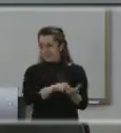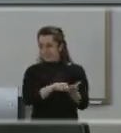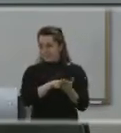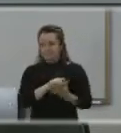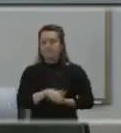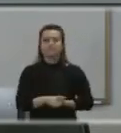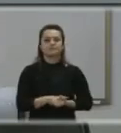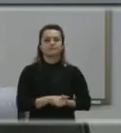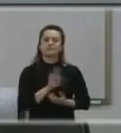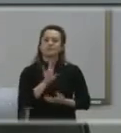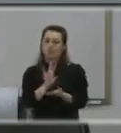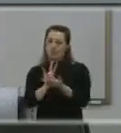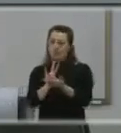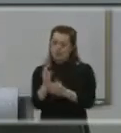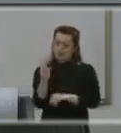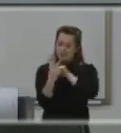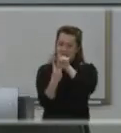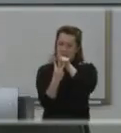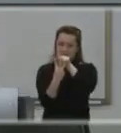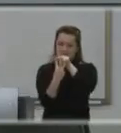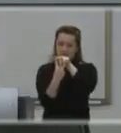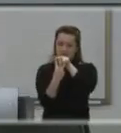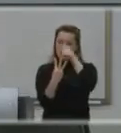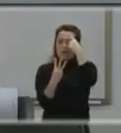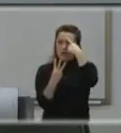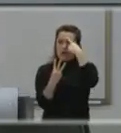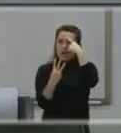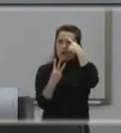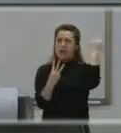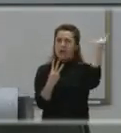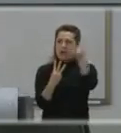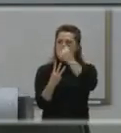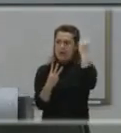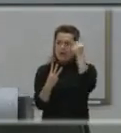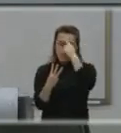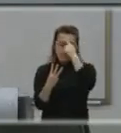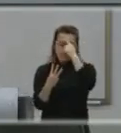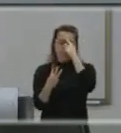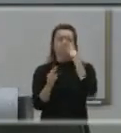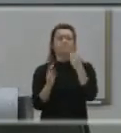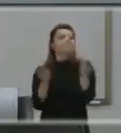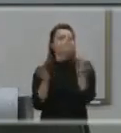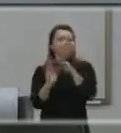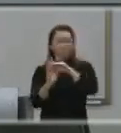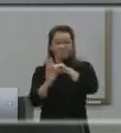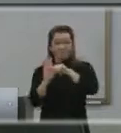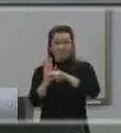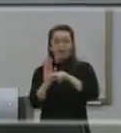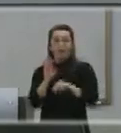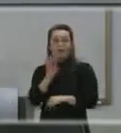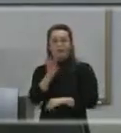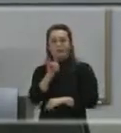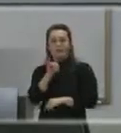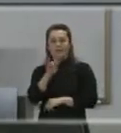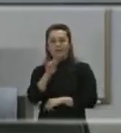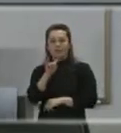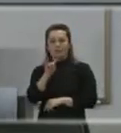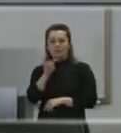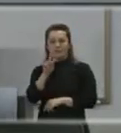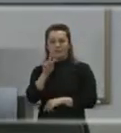bajo este modelo es que se crea el lenguaje que está todavía en nuestra legislación, que habla de minusválido,